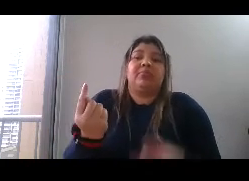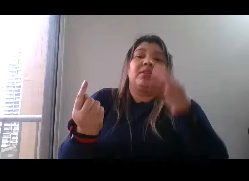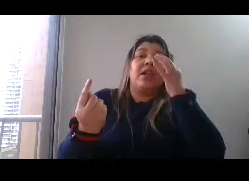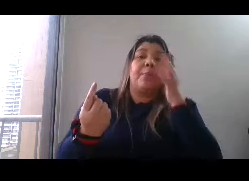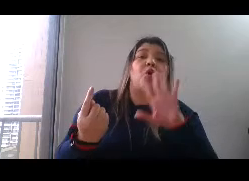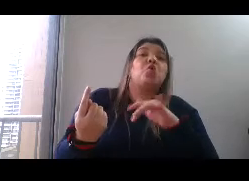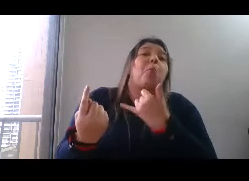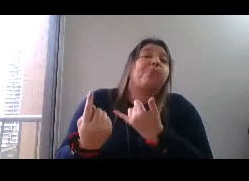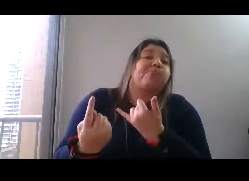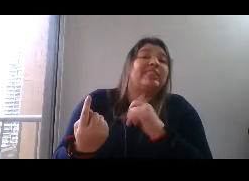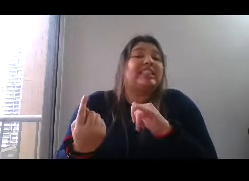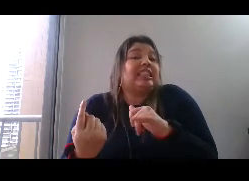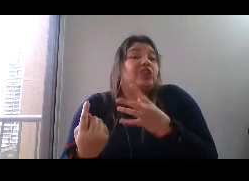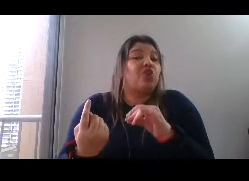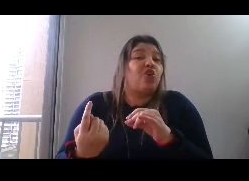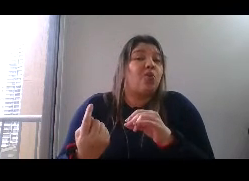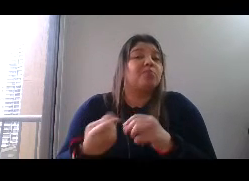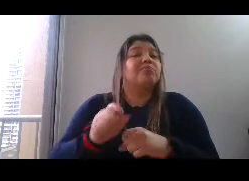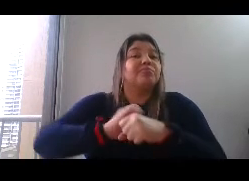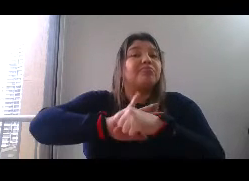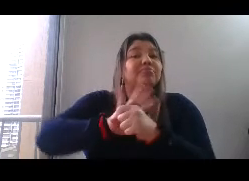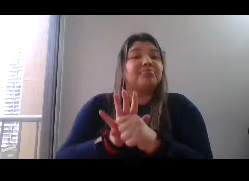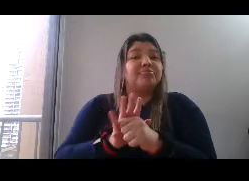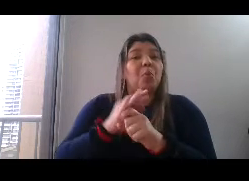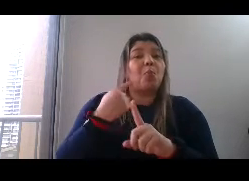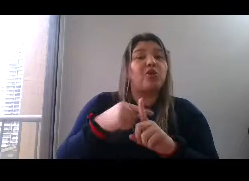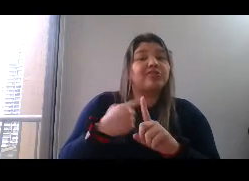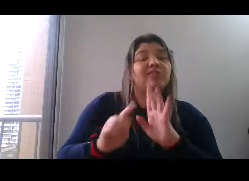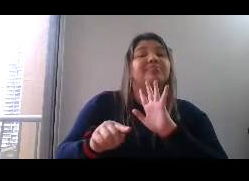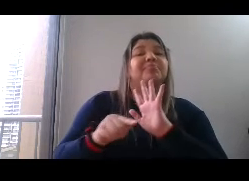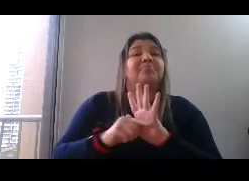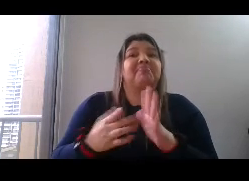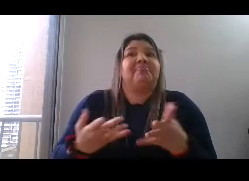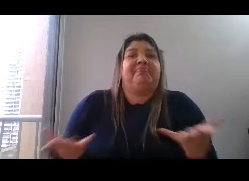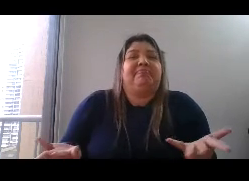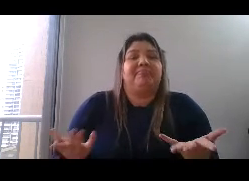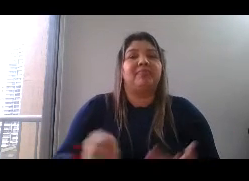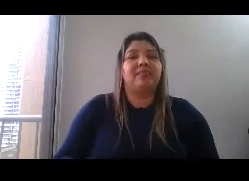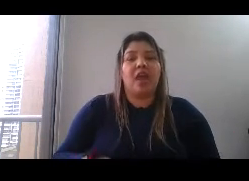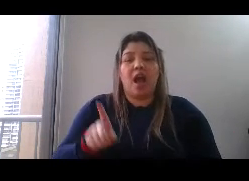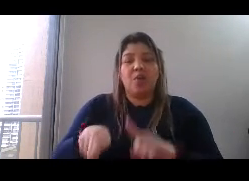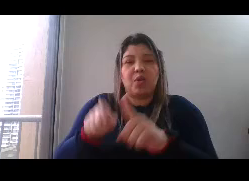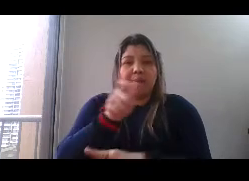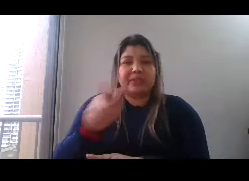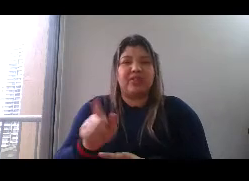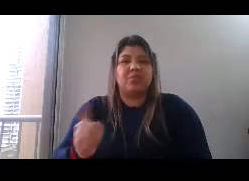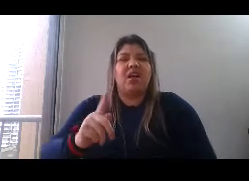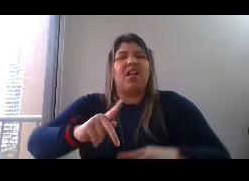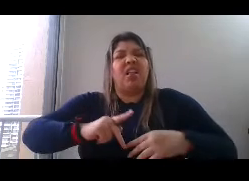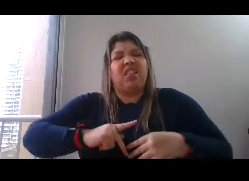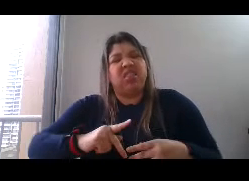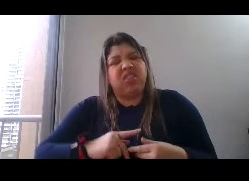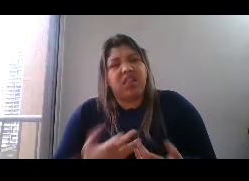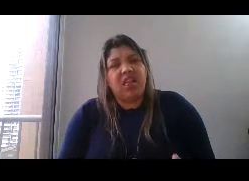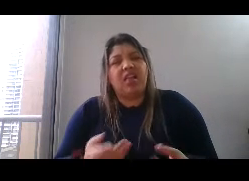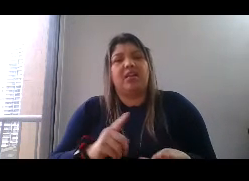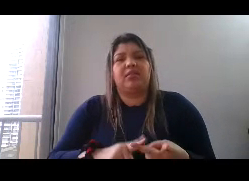de urgencia, que tenga alguna sintomatología relacionada con COVID-19, como puede